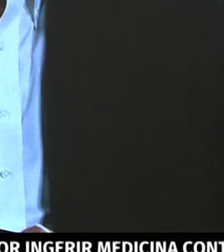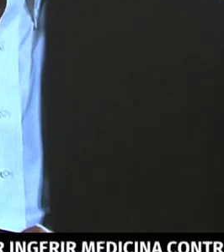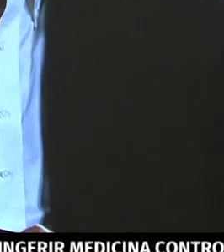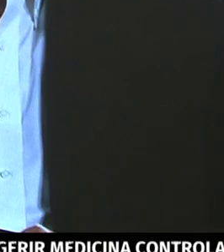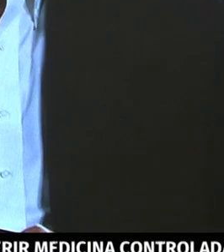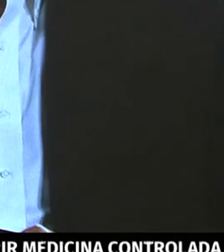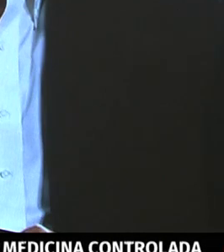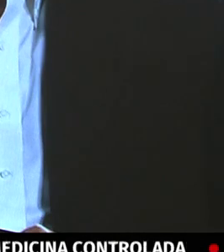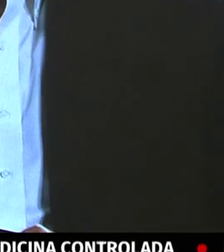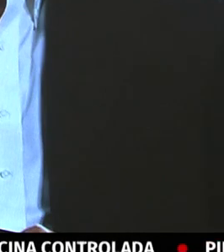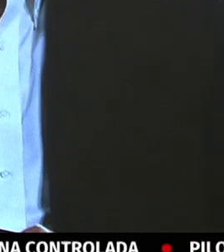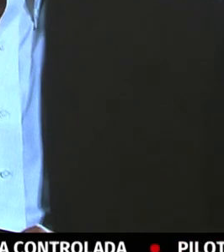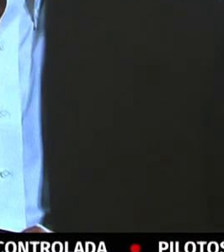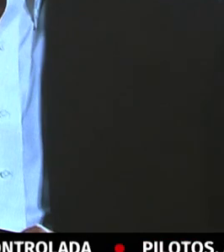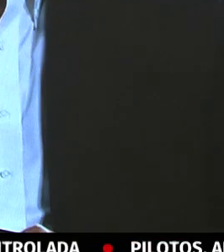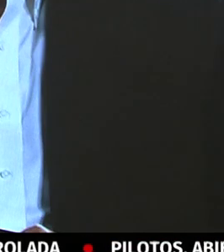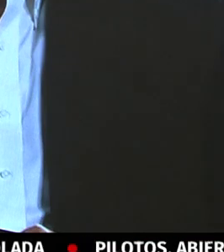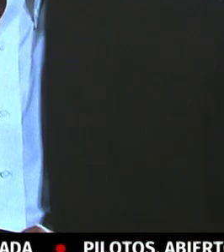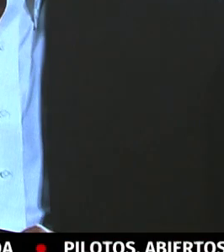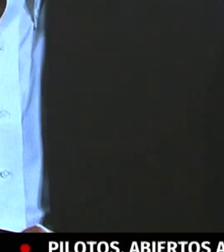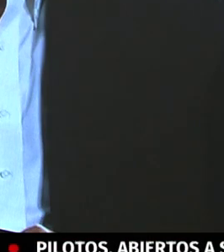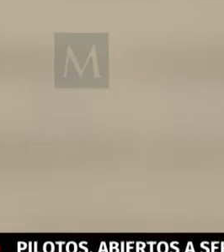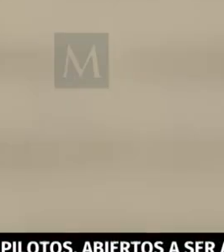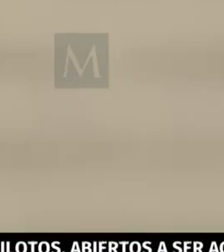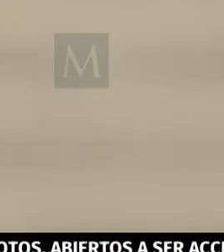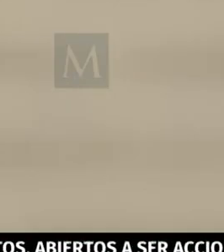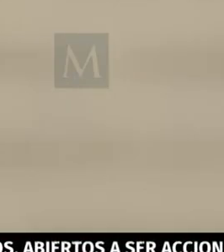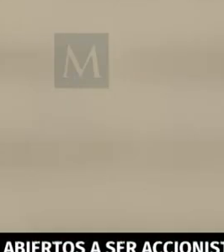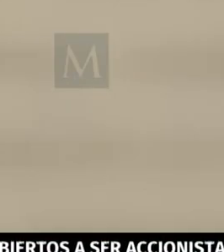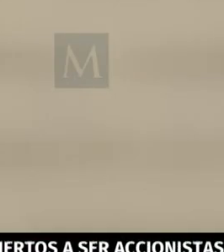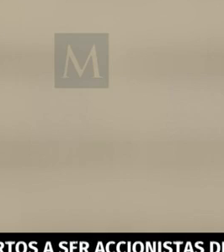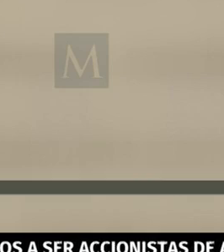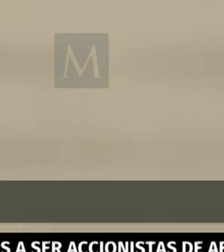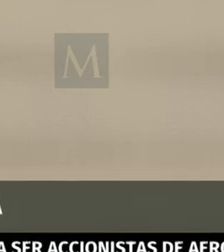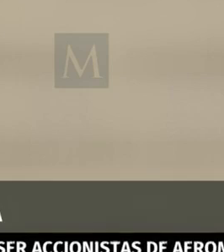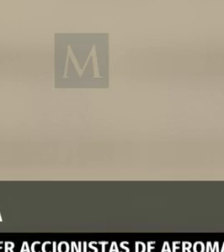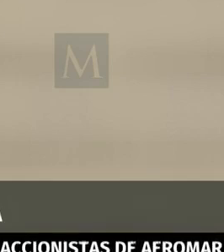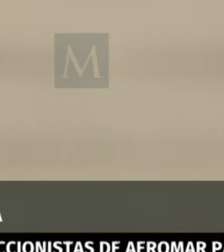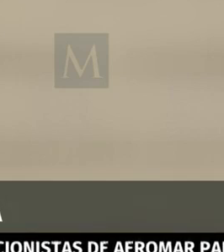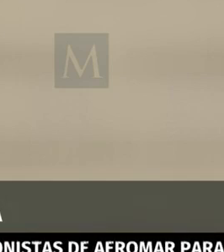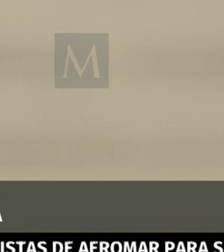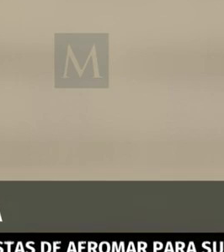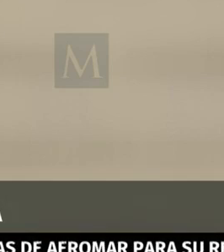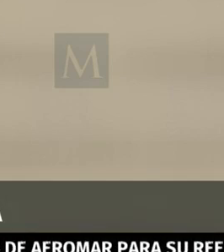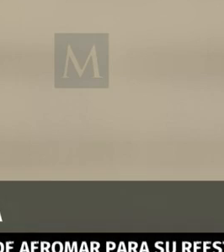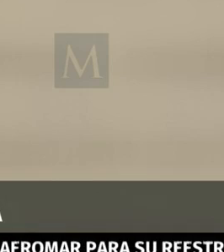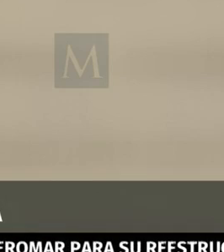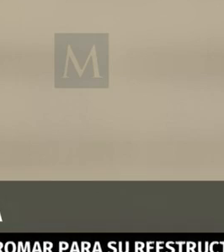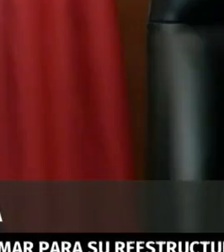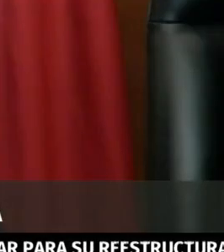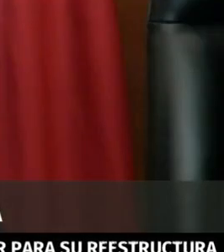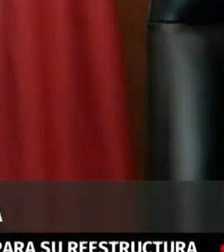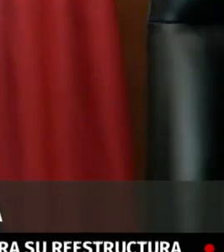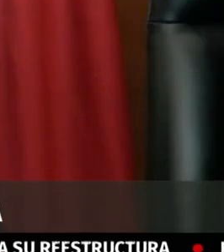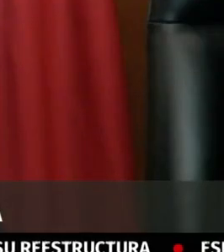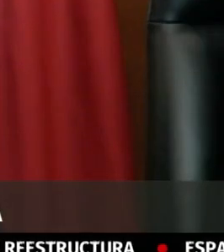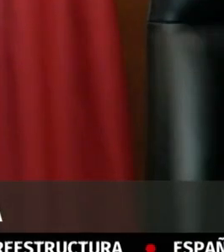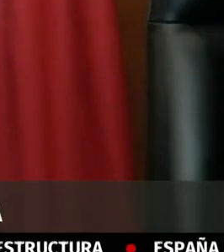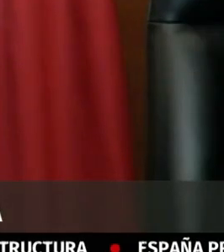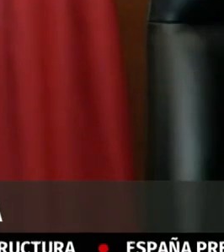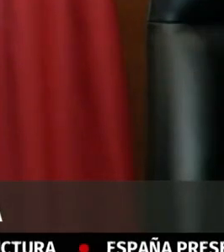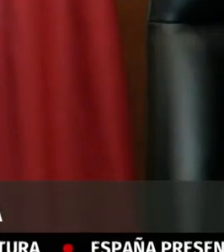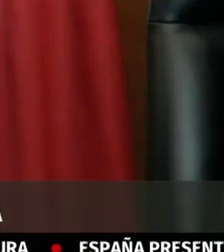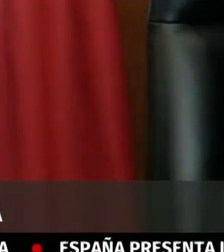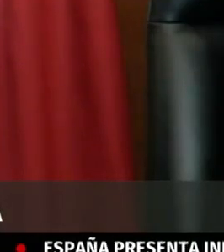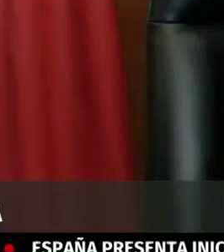escuchamos. Luis Carlos, muy buenos días a ti y a toda la audiencia. Pues sí, como tú bien lo dices, la Fiscalía General de la República imputará en punto de las